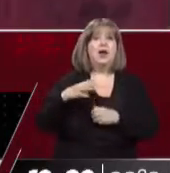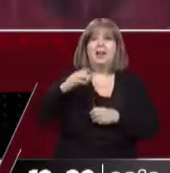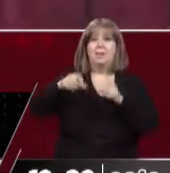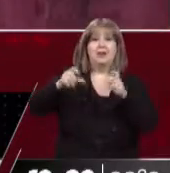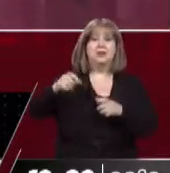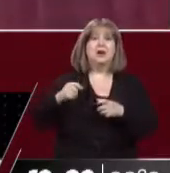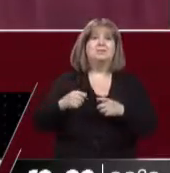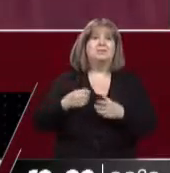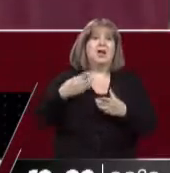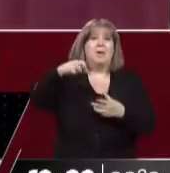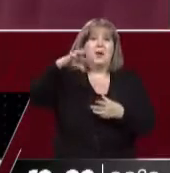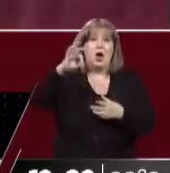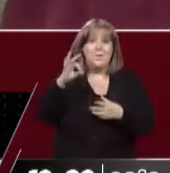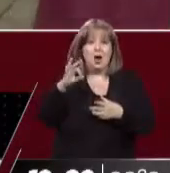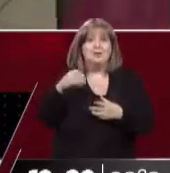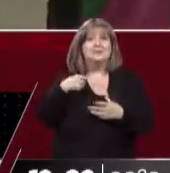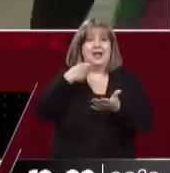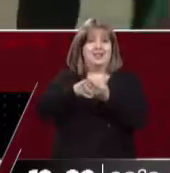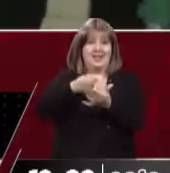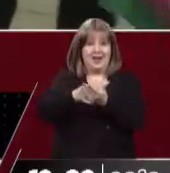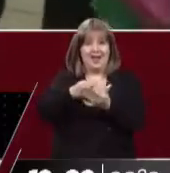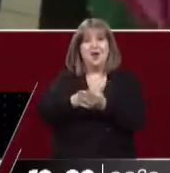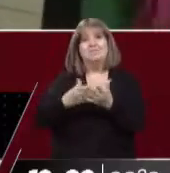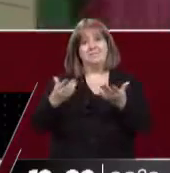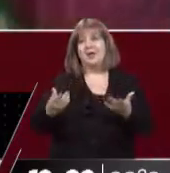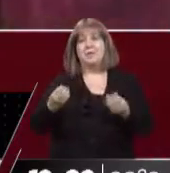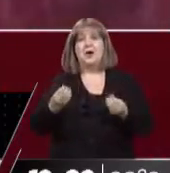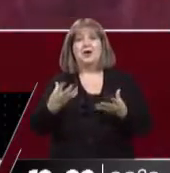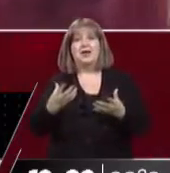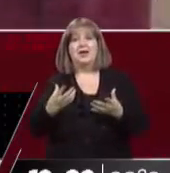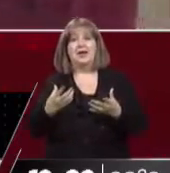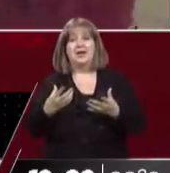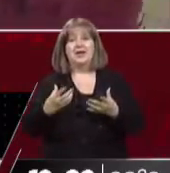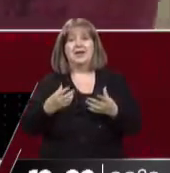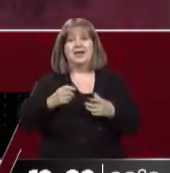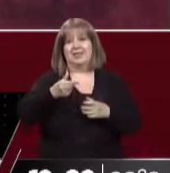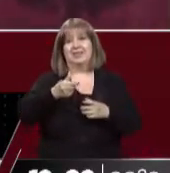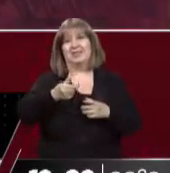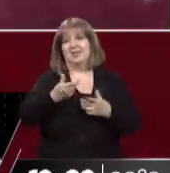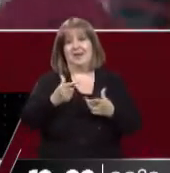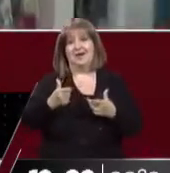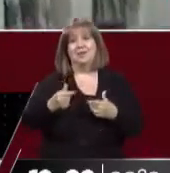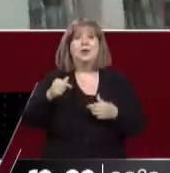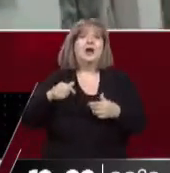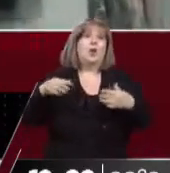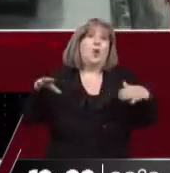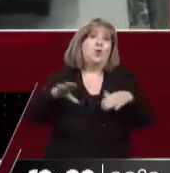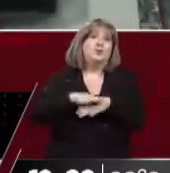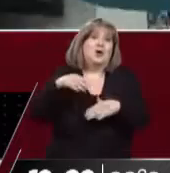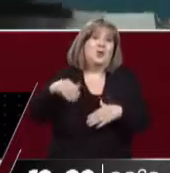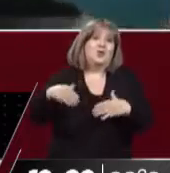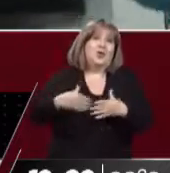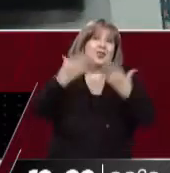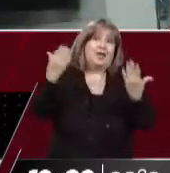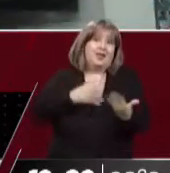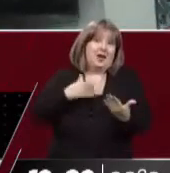otros negocios, que sí. Se está usando mucho el efectivo para pagar en estos días, vamos a reiterar, es de casualidad que es el Día de la Madre, por eso sí. El repunte